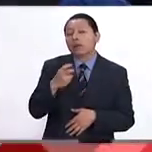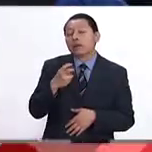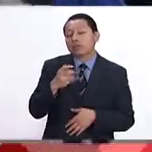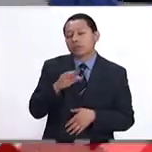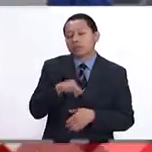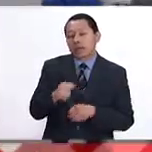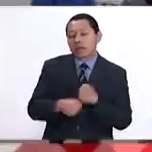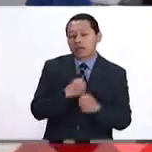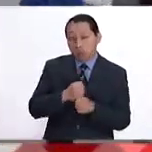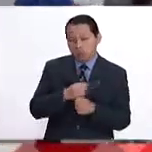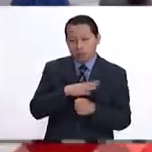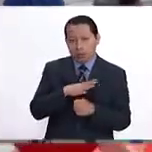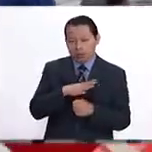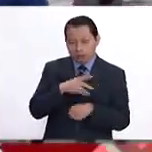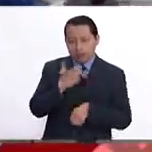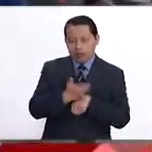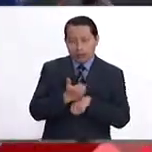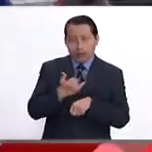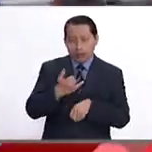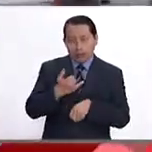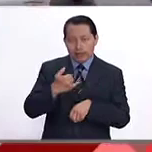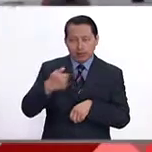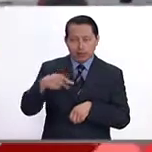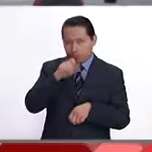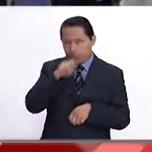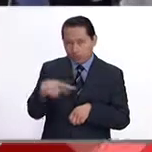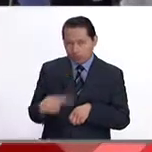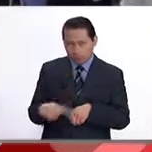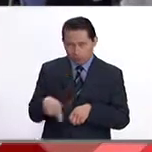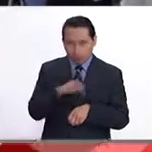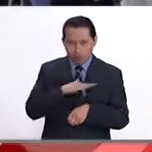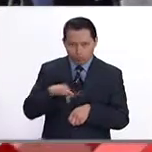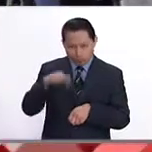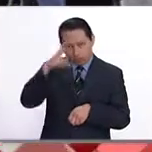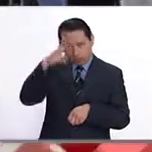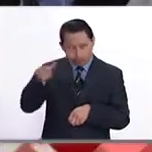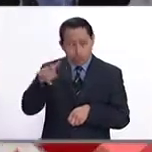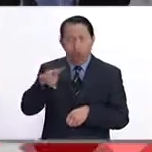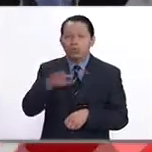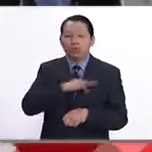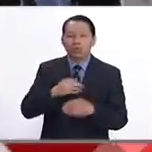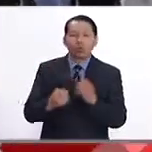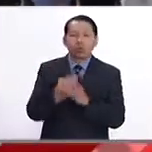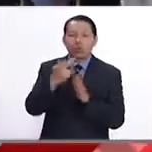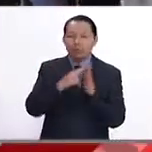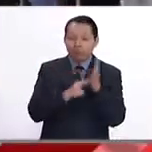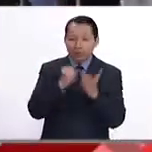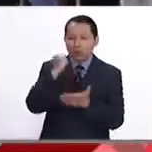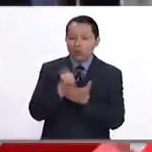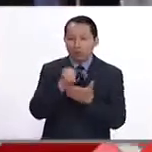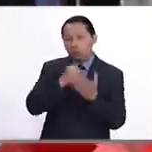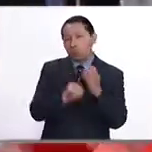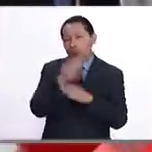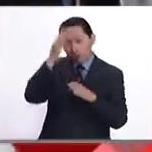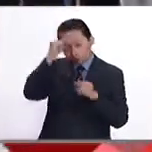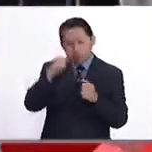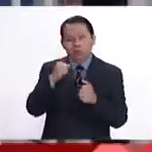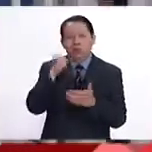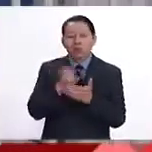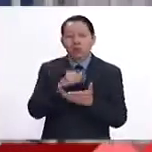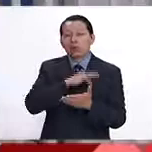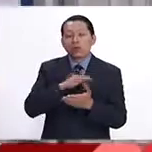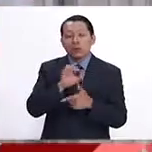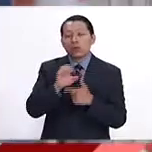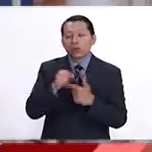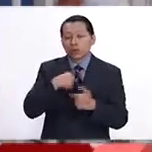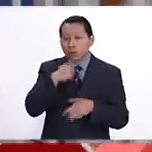congresos, tanto Estados Unidos como el nuestro, puedan ser aprobadas las nuevas reglas o los nuevos acuerdos. Entonces, yo